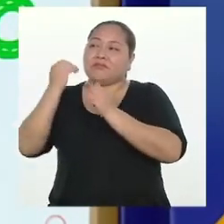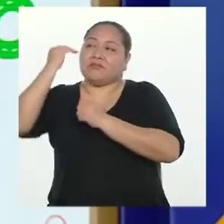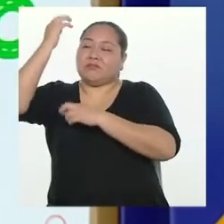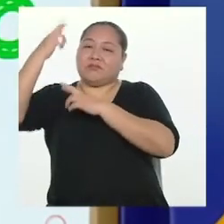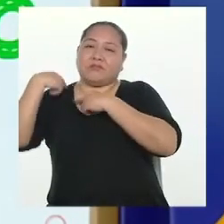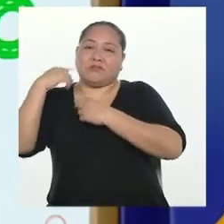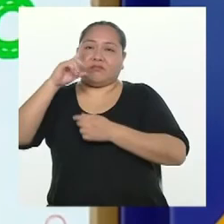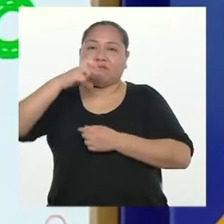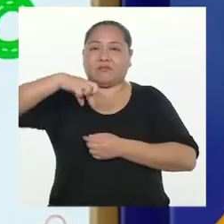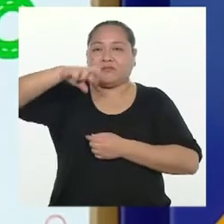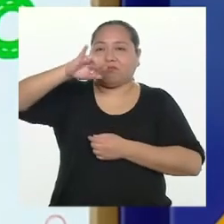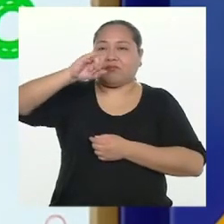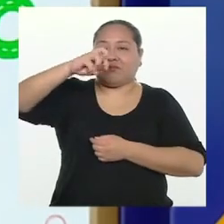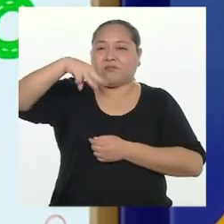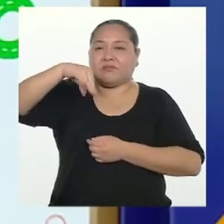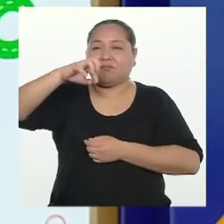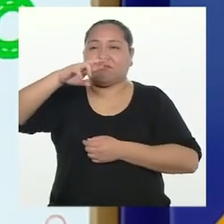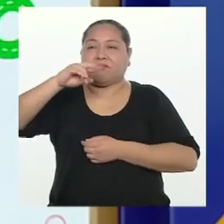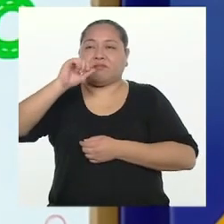a